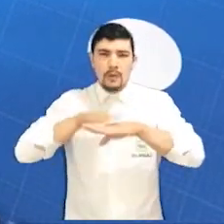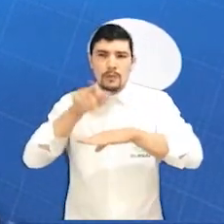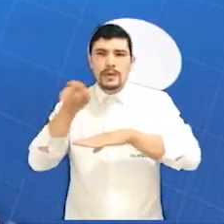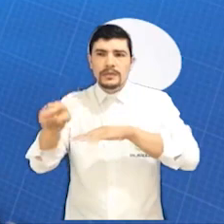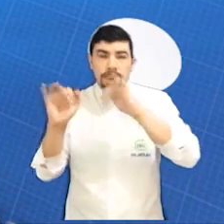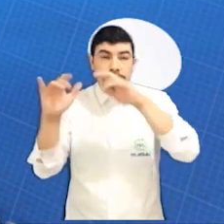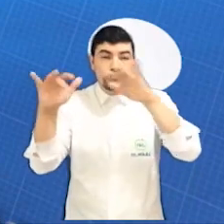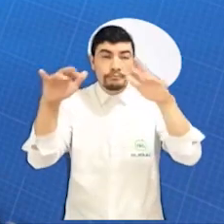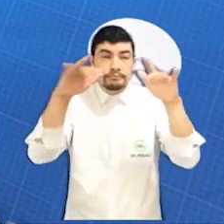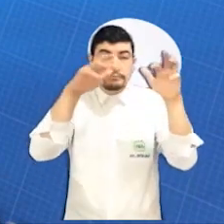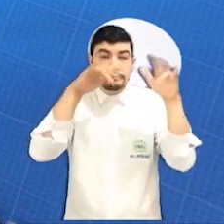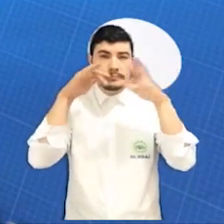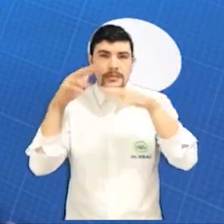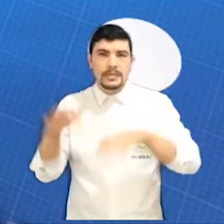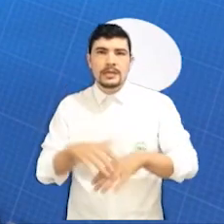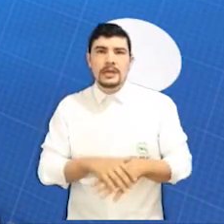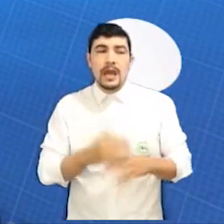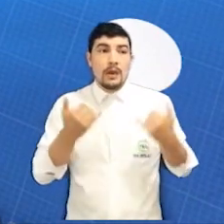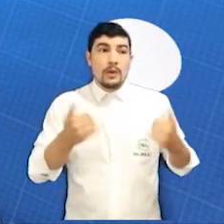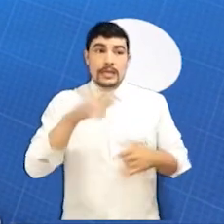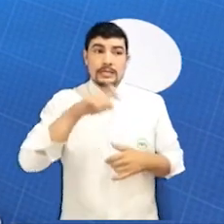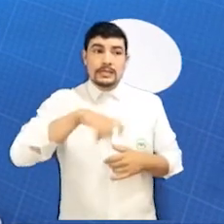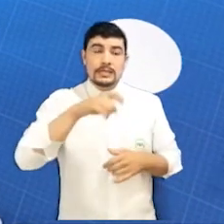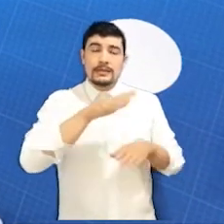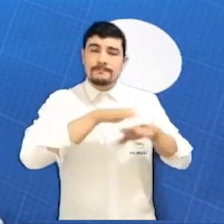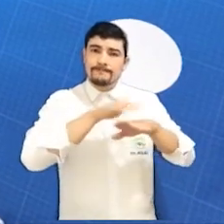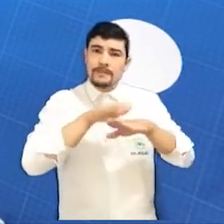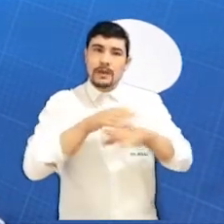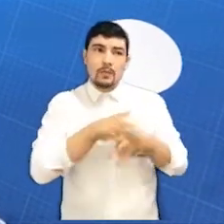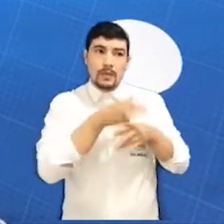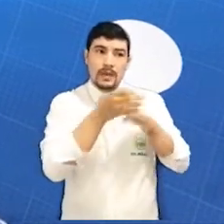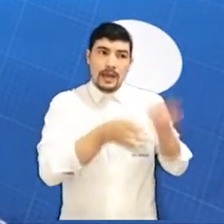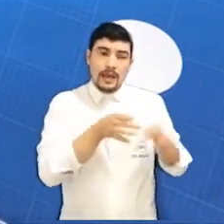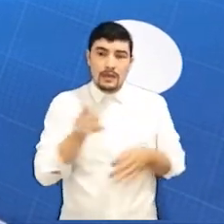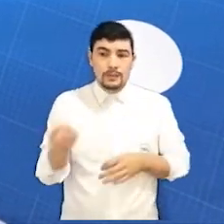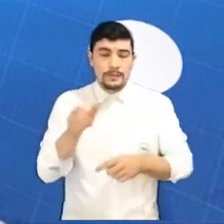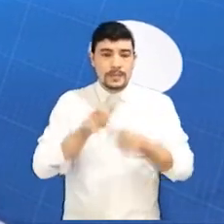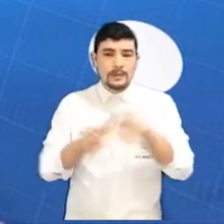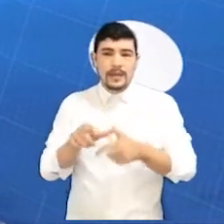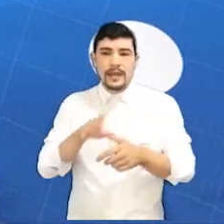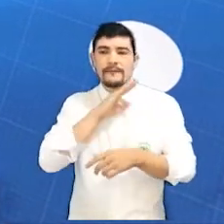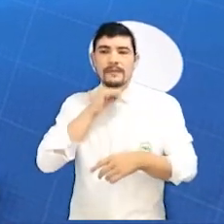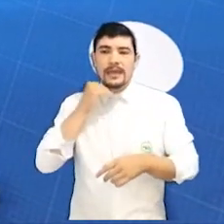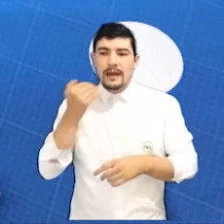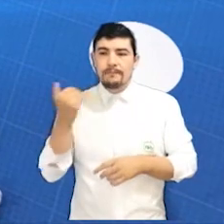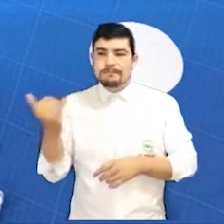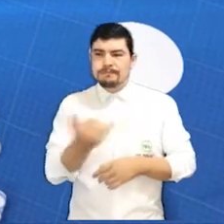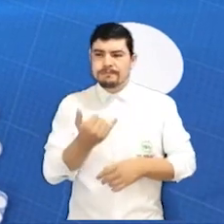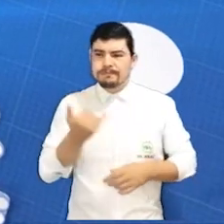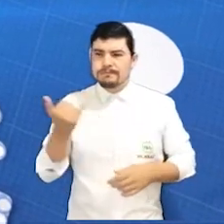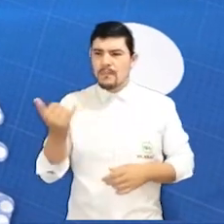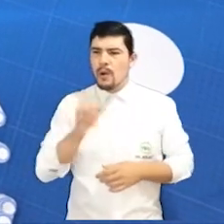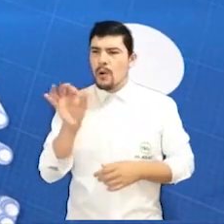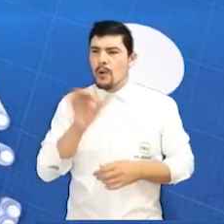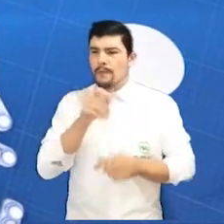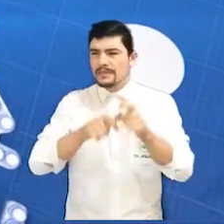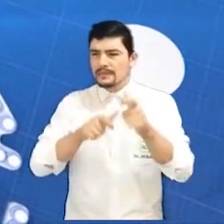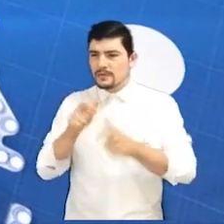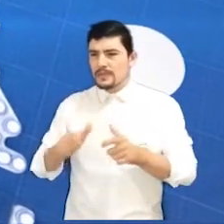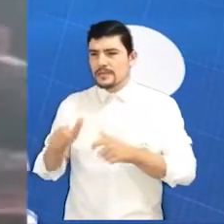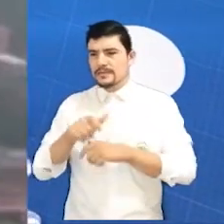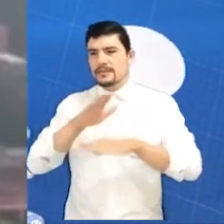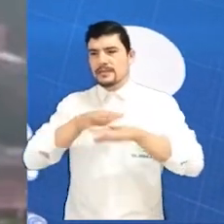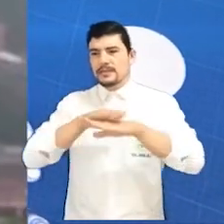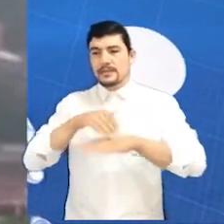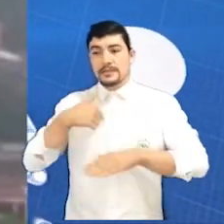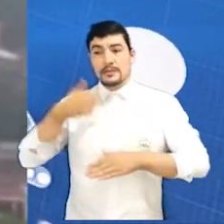Yo también he sido afectada porque yo sufro de asma y me ha tocado comprar medicamentos para poder hacerme